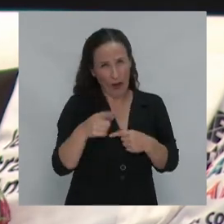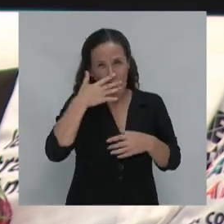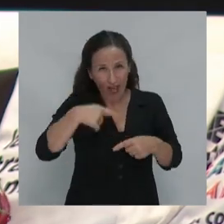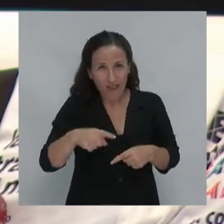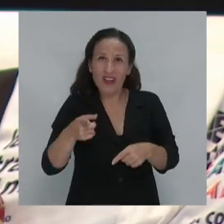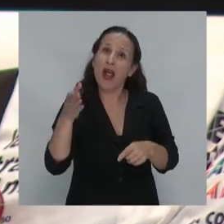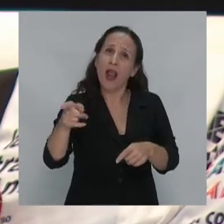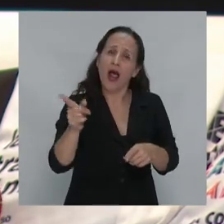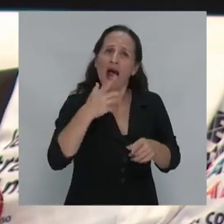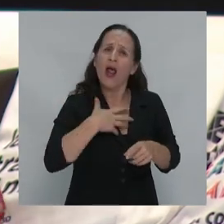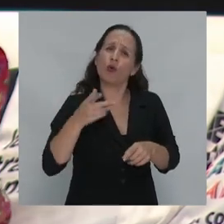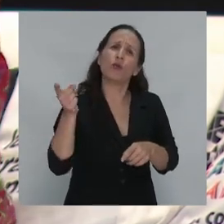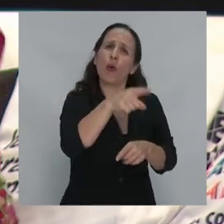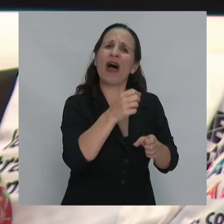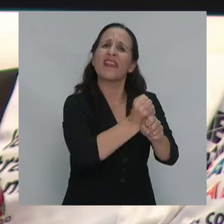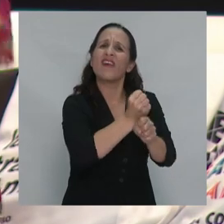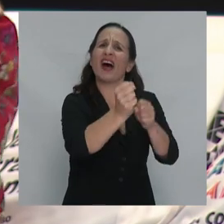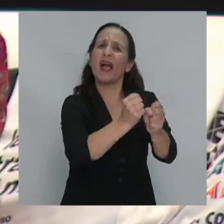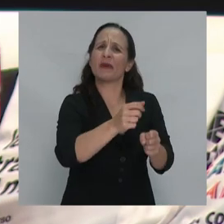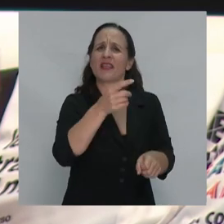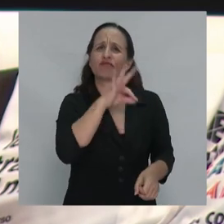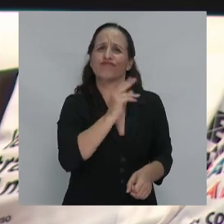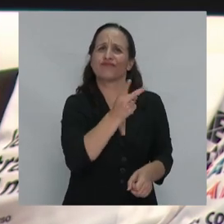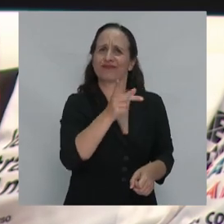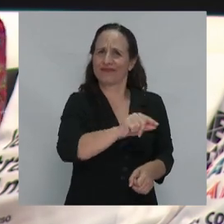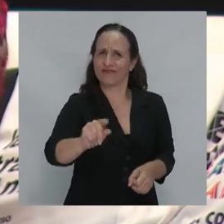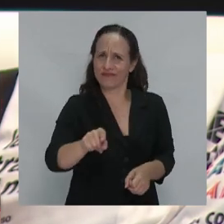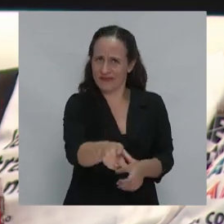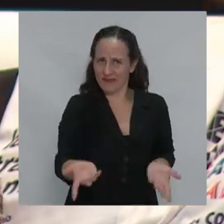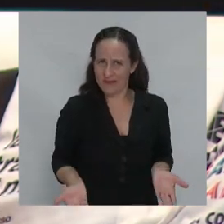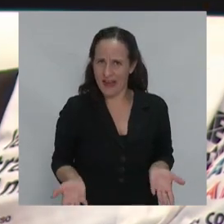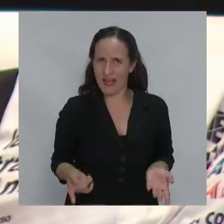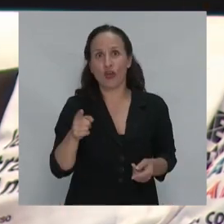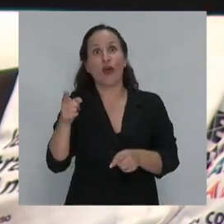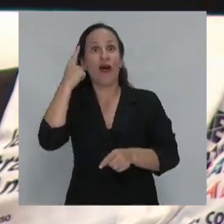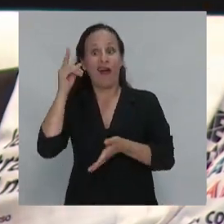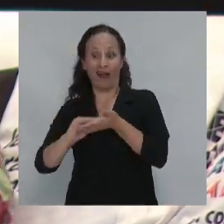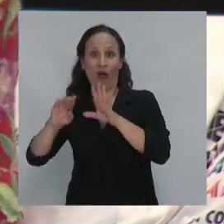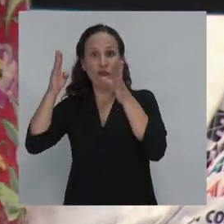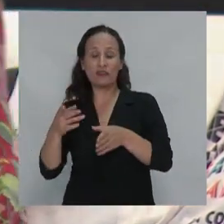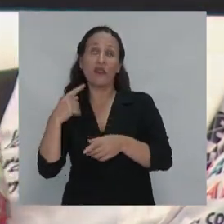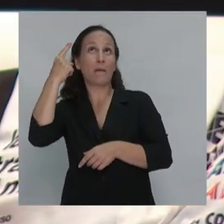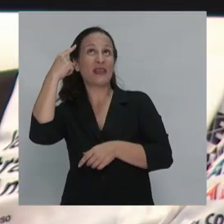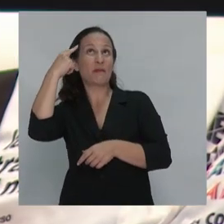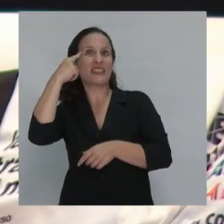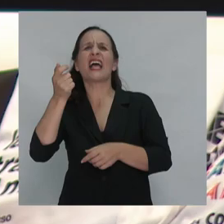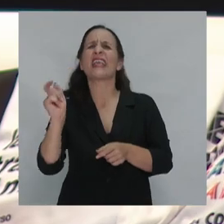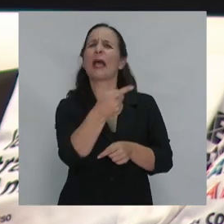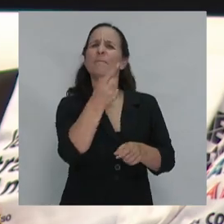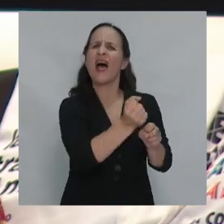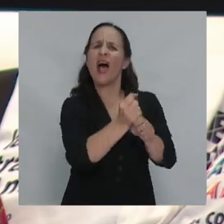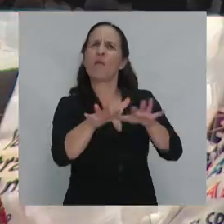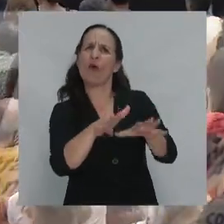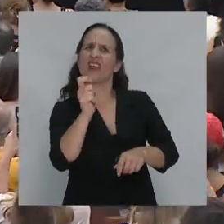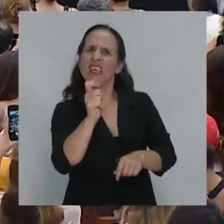obra gratuita de sus empresas. Es muy fácil pensarlo desde los despachos, pero somos nosotros y nosotras los que están ahí